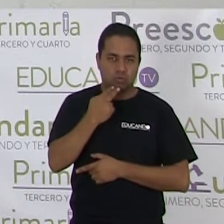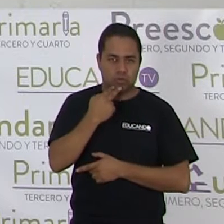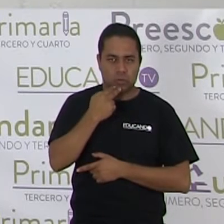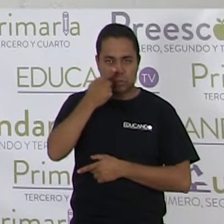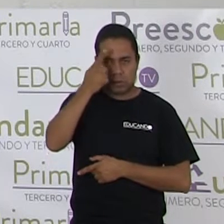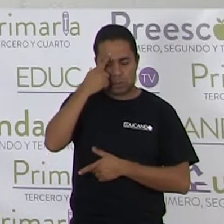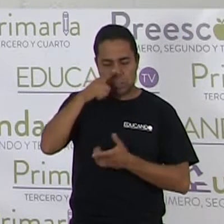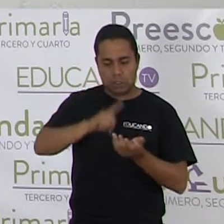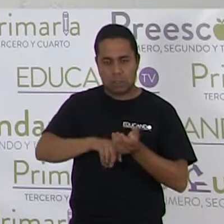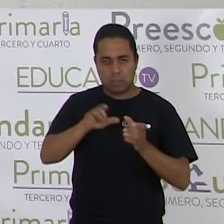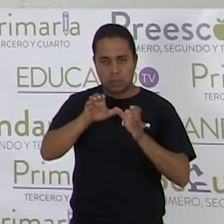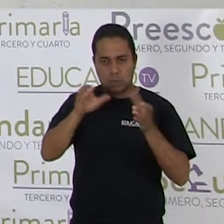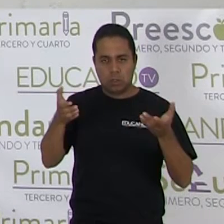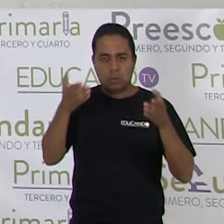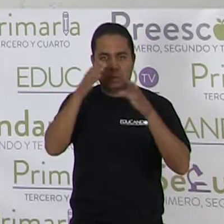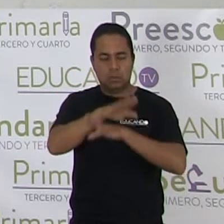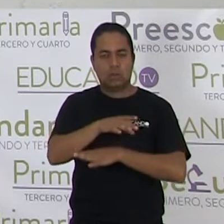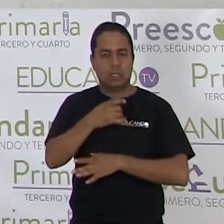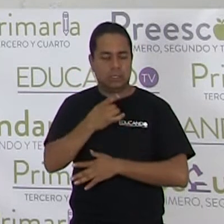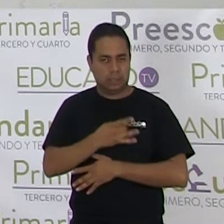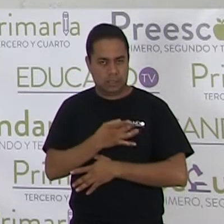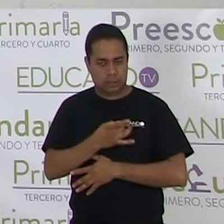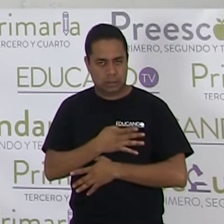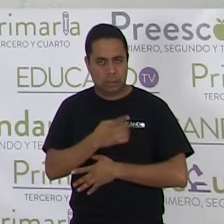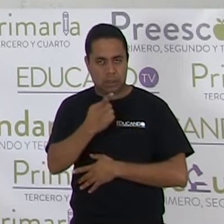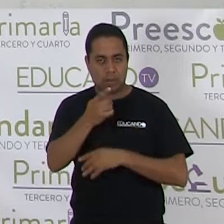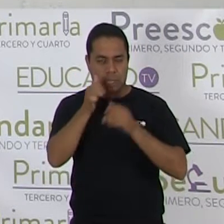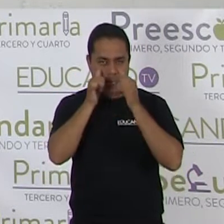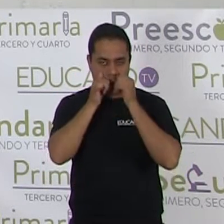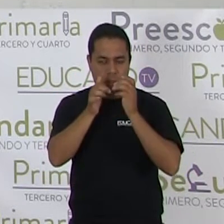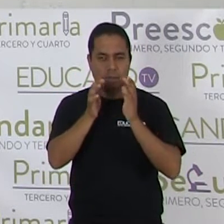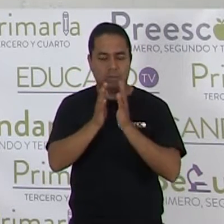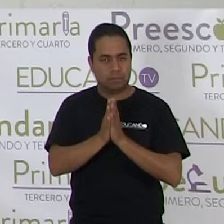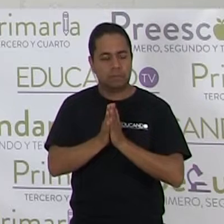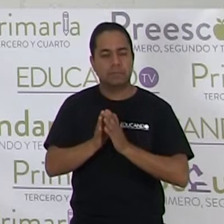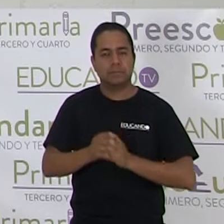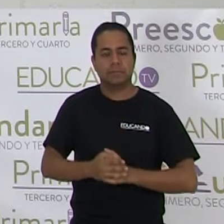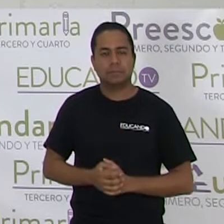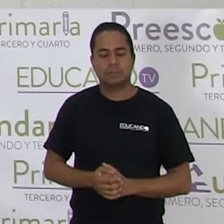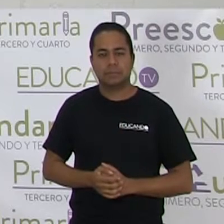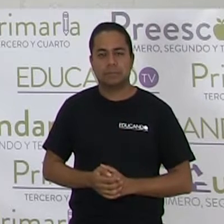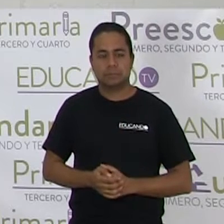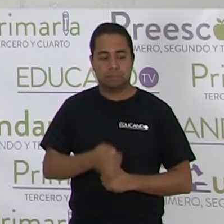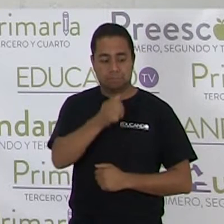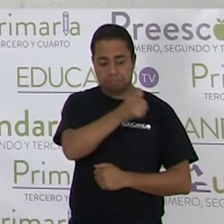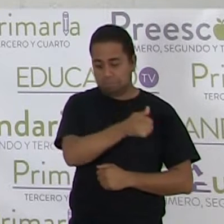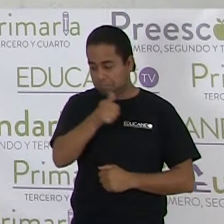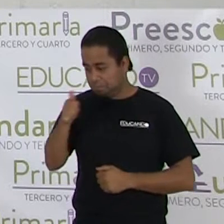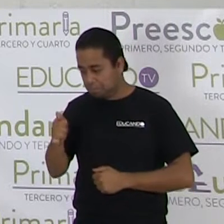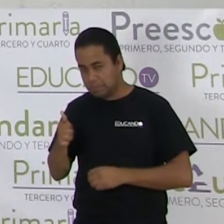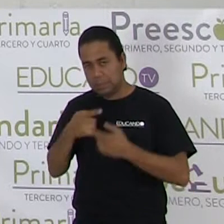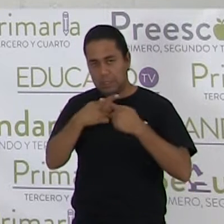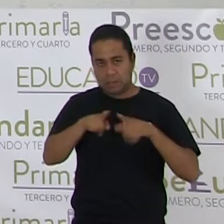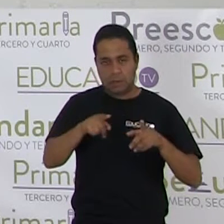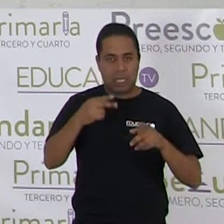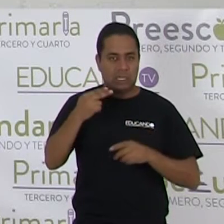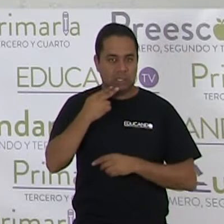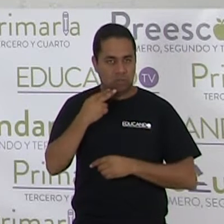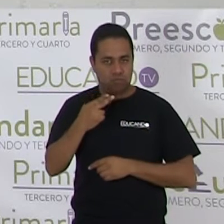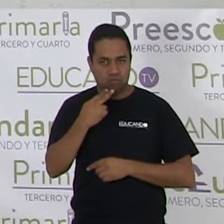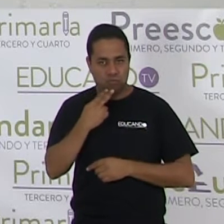en nuestros cuentos de terror. Mucha atención porque cada uno de ellos tiene una función diferente